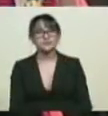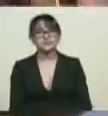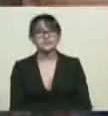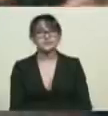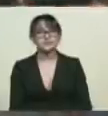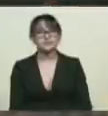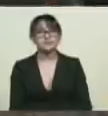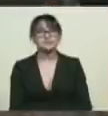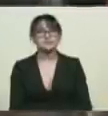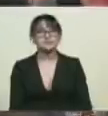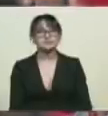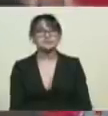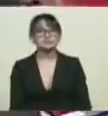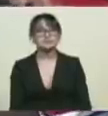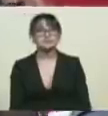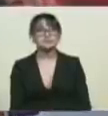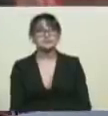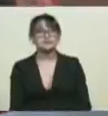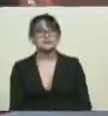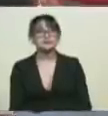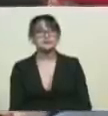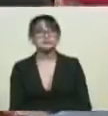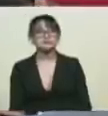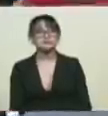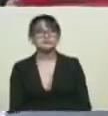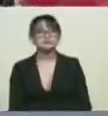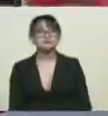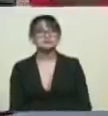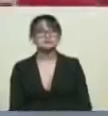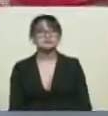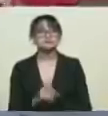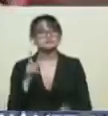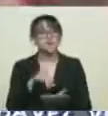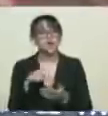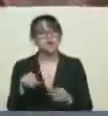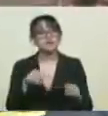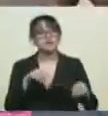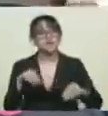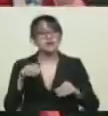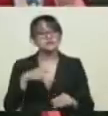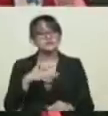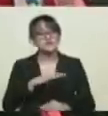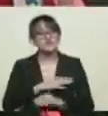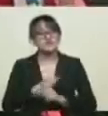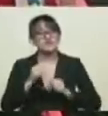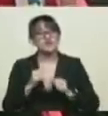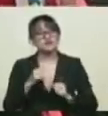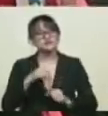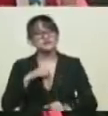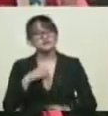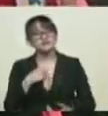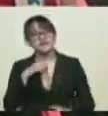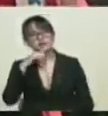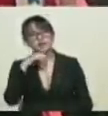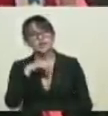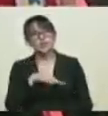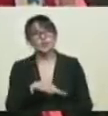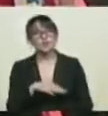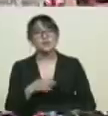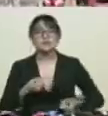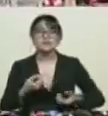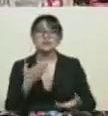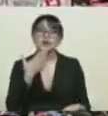Y se asentaron en estas tierras. Por eso yo siento la fuerza de mi raíz histórica y le doy